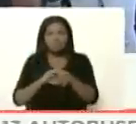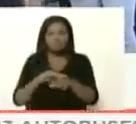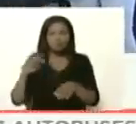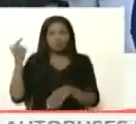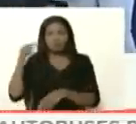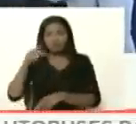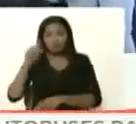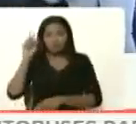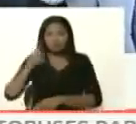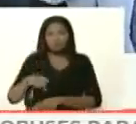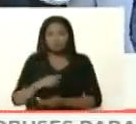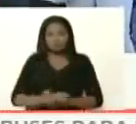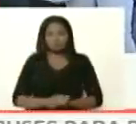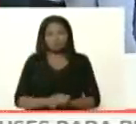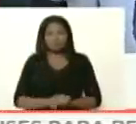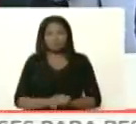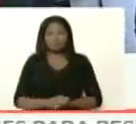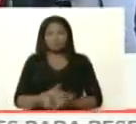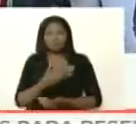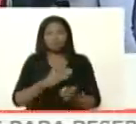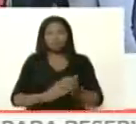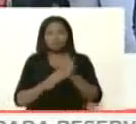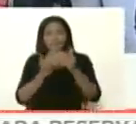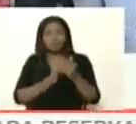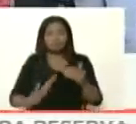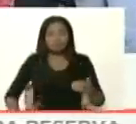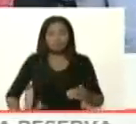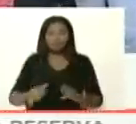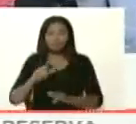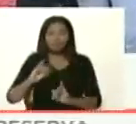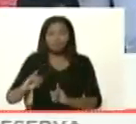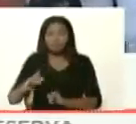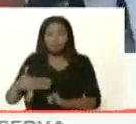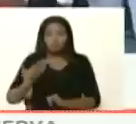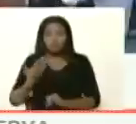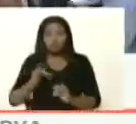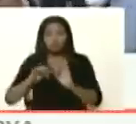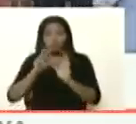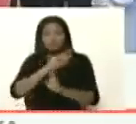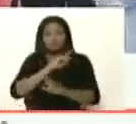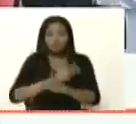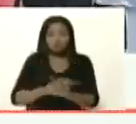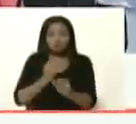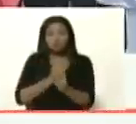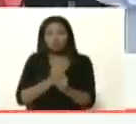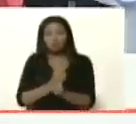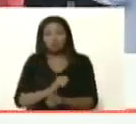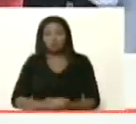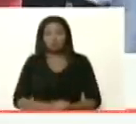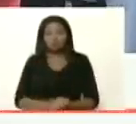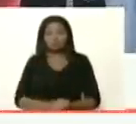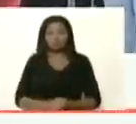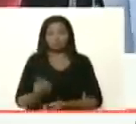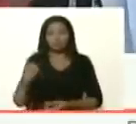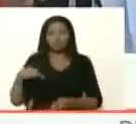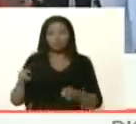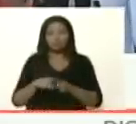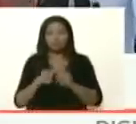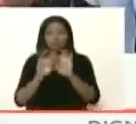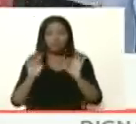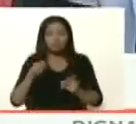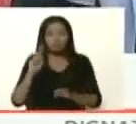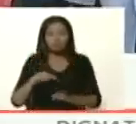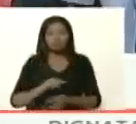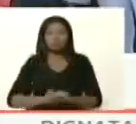Terrestre. Comandante, presidente, cuente usted con una fuerza trabajadora, cuente usted con unos operadores de transporte